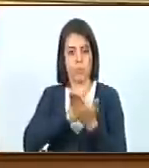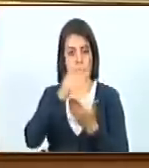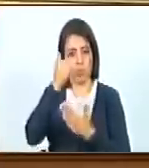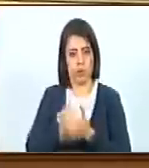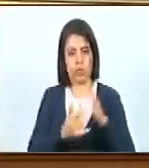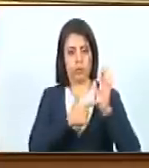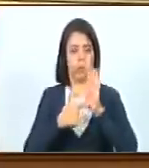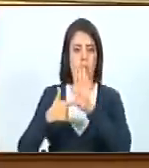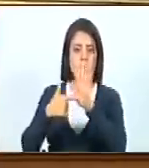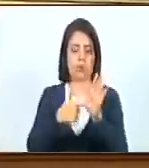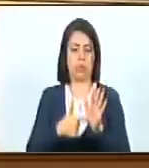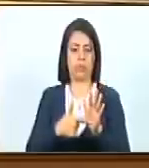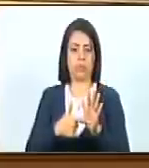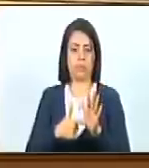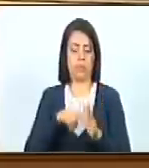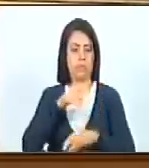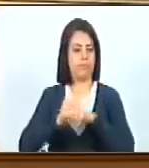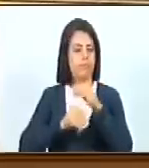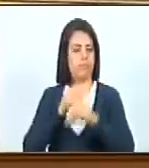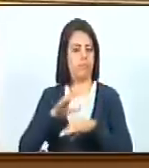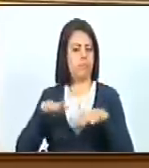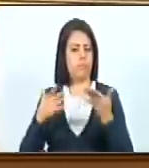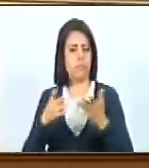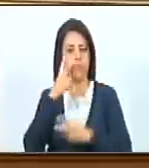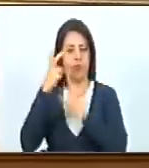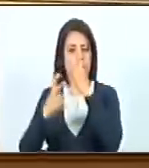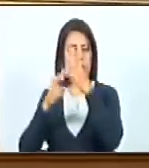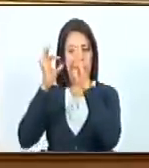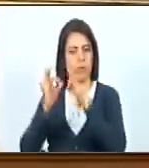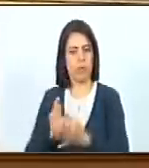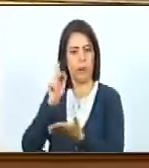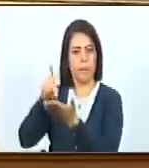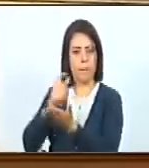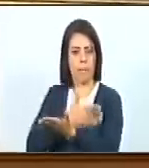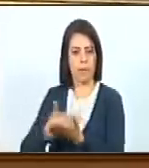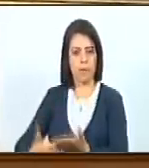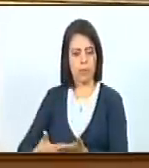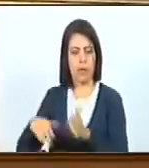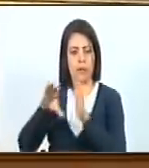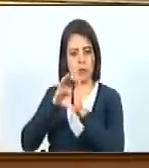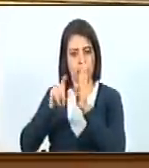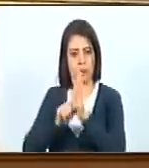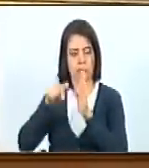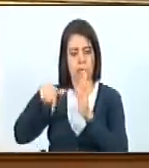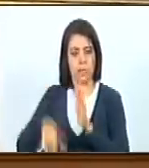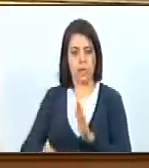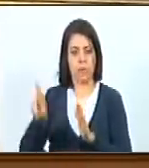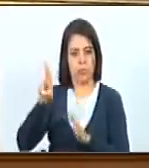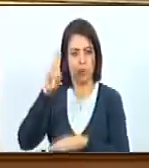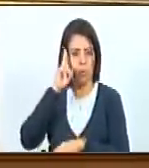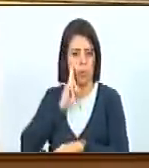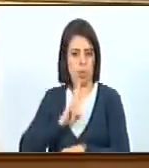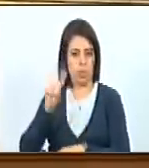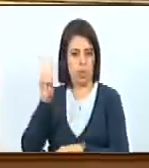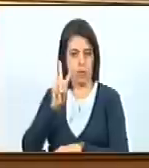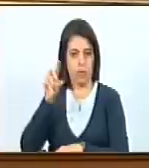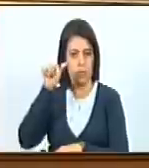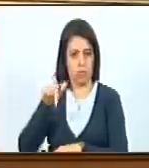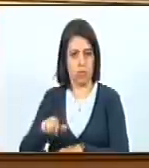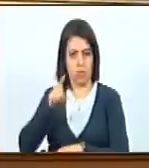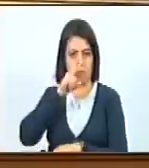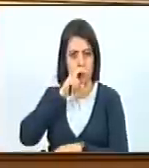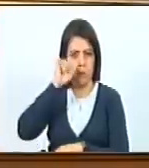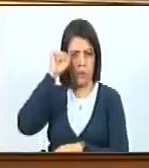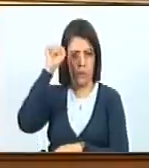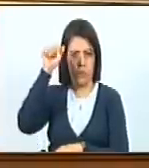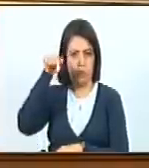proyecto presentado acerca de la visita oficial del presidente constitucional de la República Bolivariana de